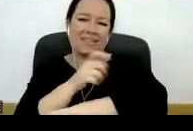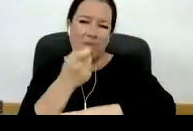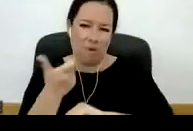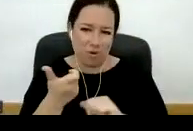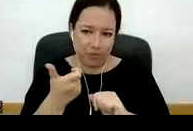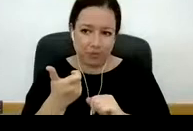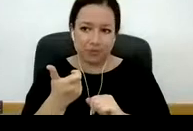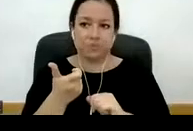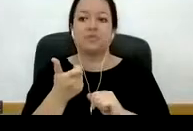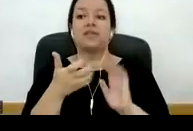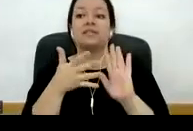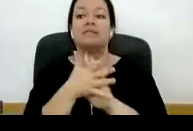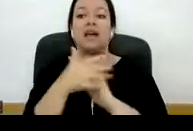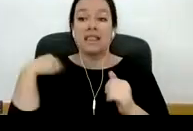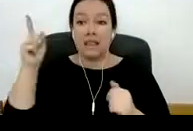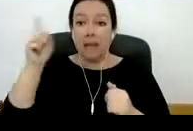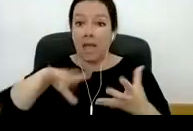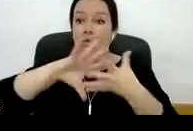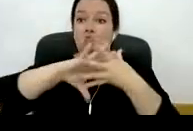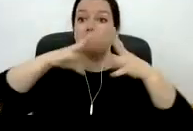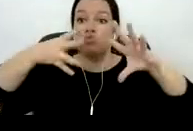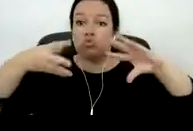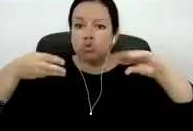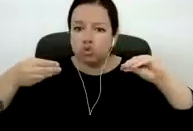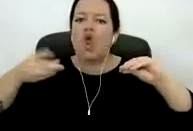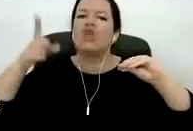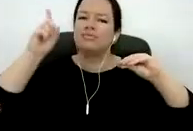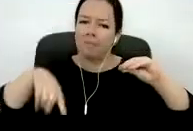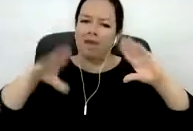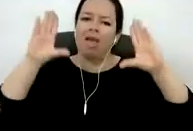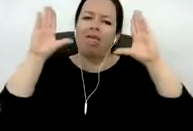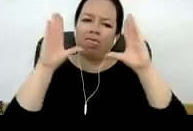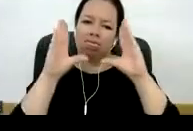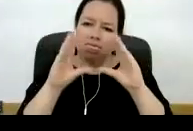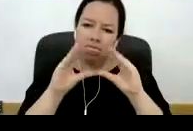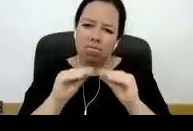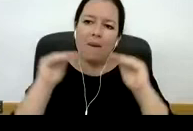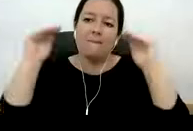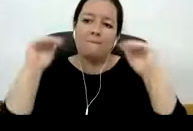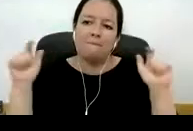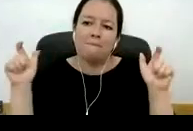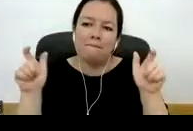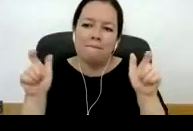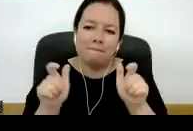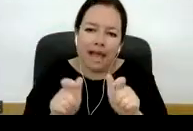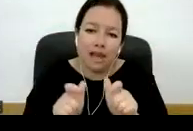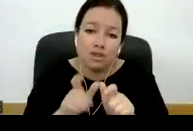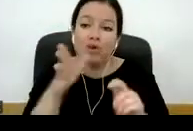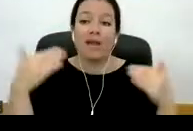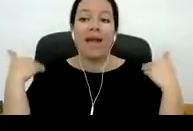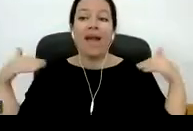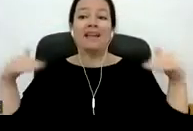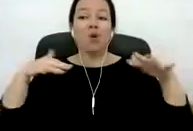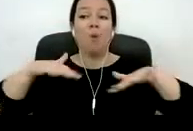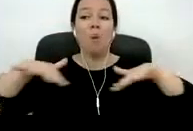Disminuye la masa magra, es decir, disminuye el músculo, fundamentalmente disminuye el músculo, hacemos menos ejercicio físico, por lo tanto, disminuye